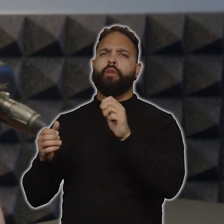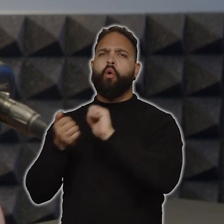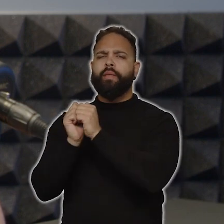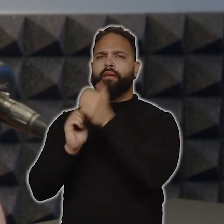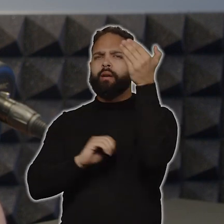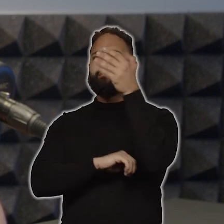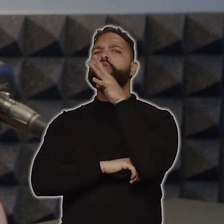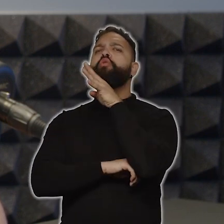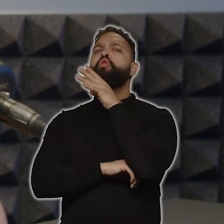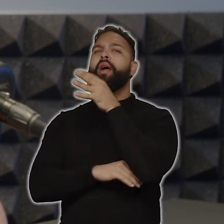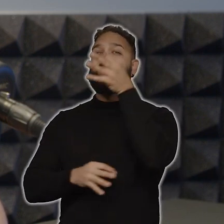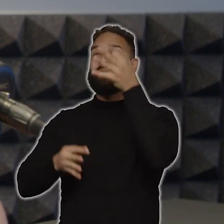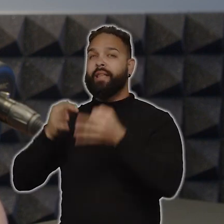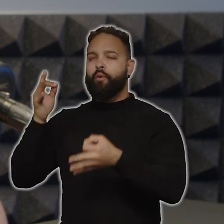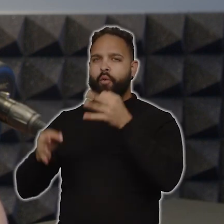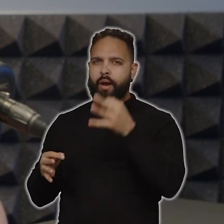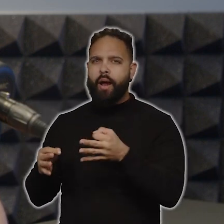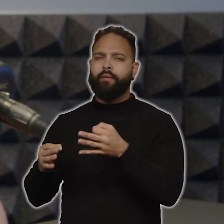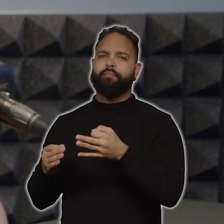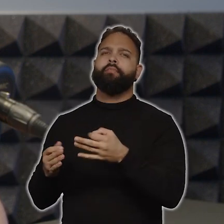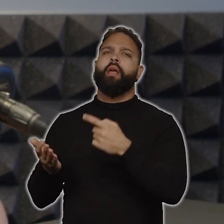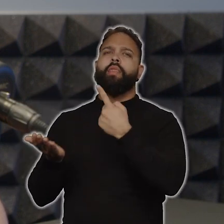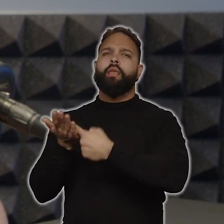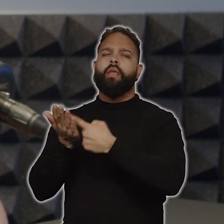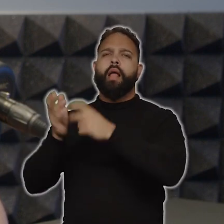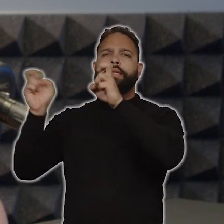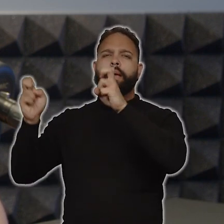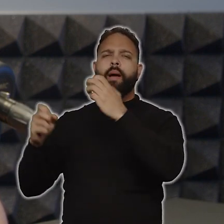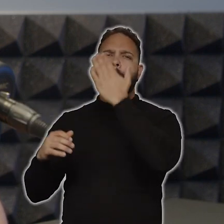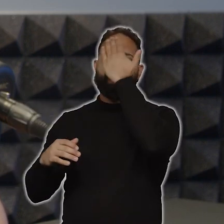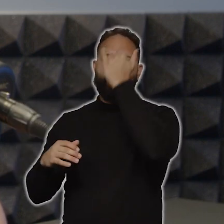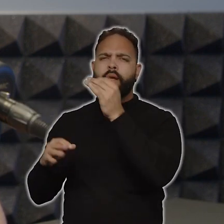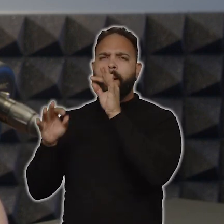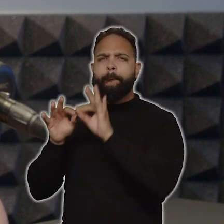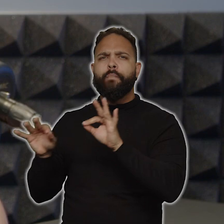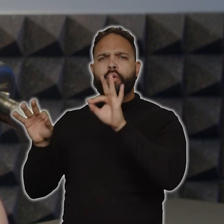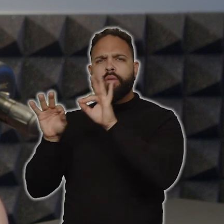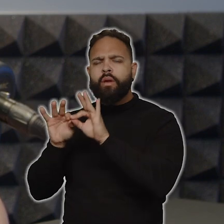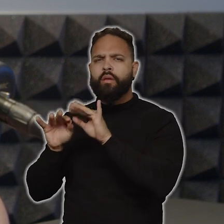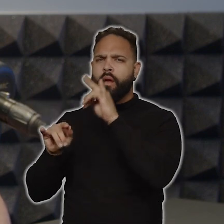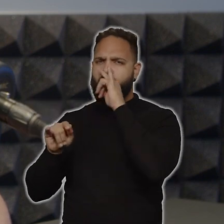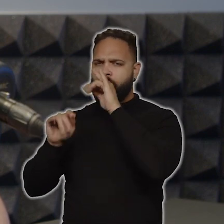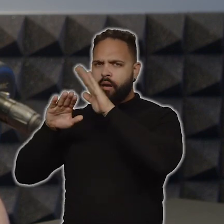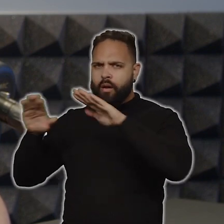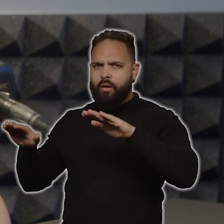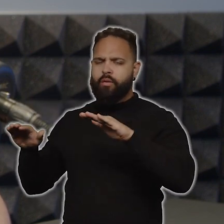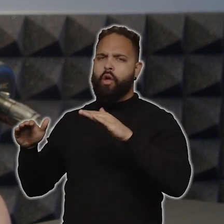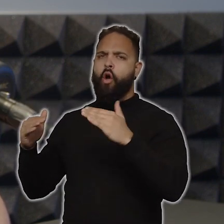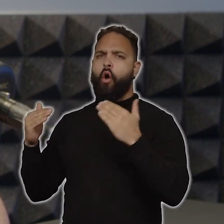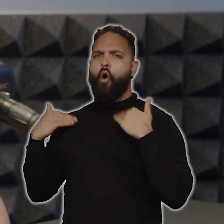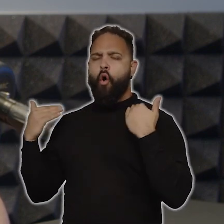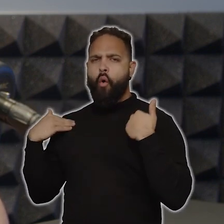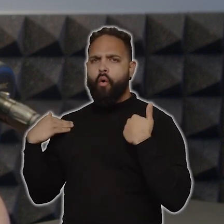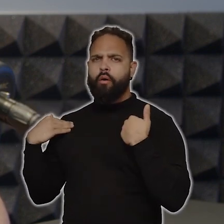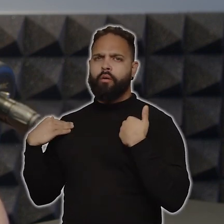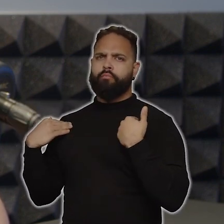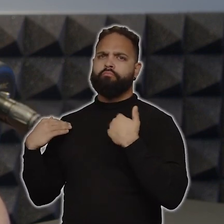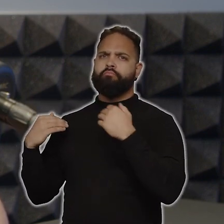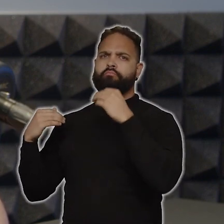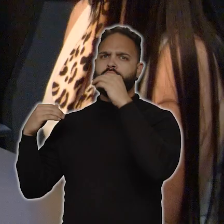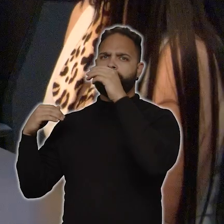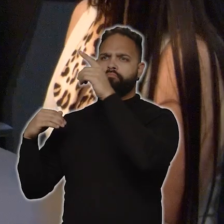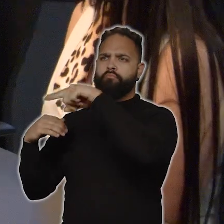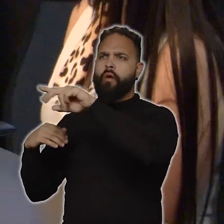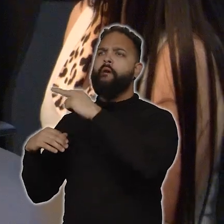oratoria del Poder Judicial, en la que discutió el tema de por qué es importante que la niñez y la juventud hagan oír su